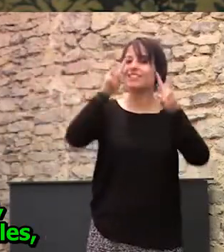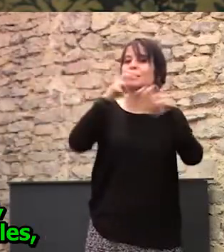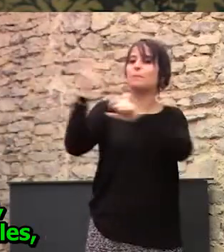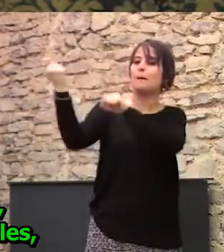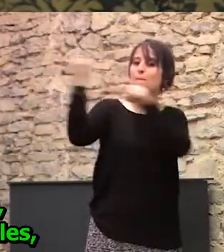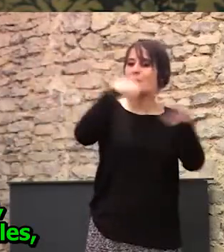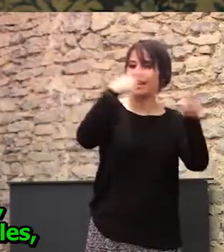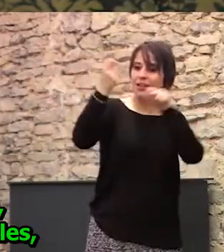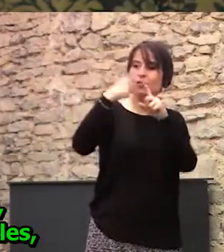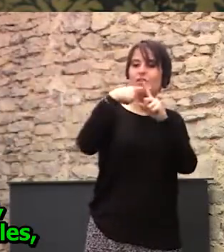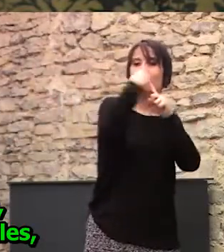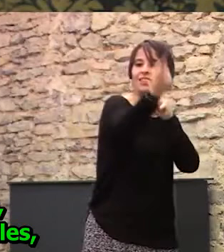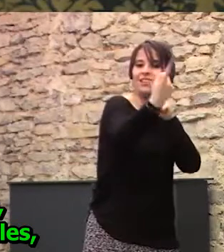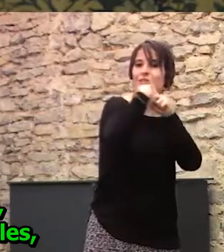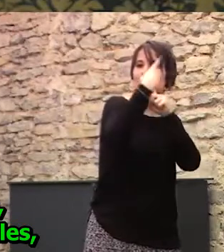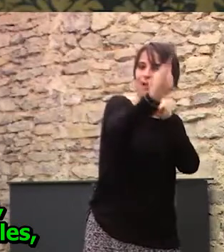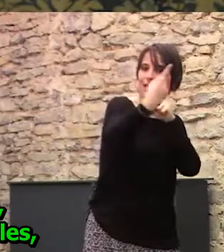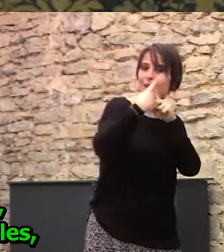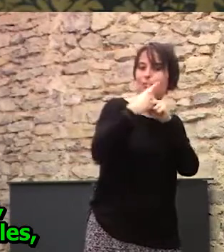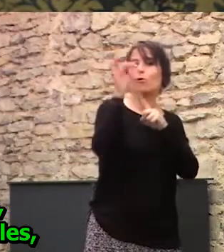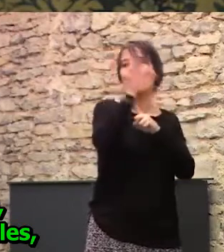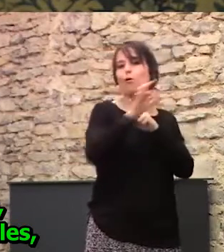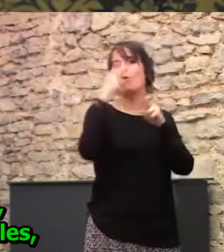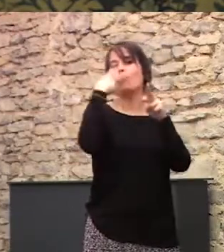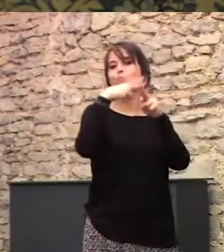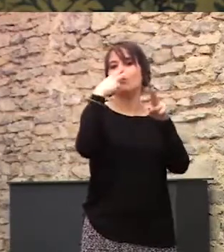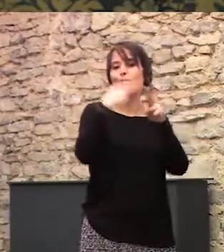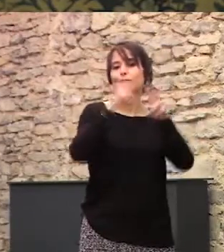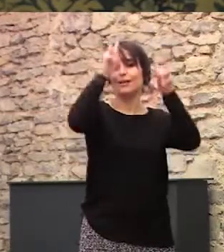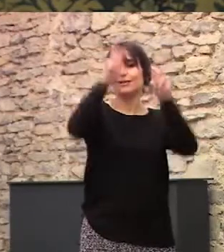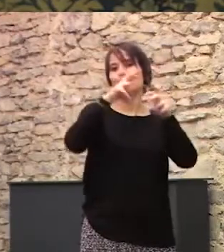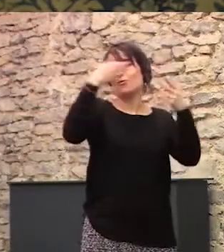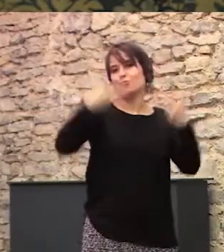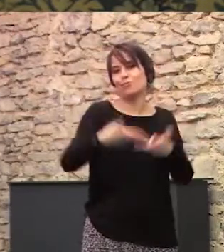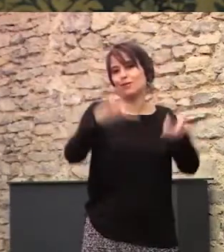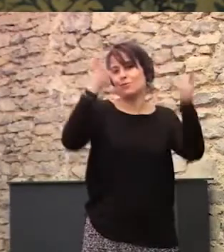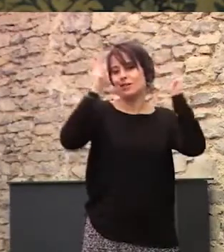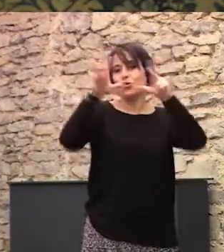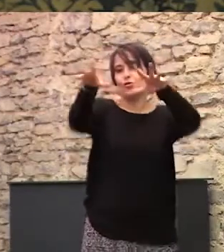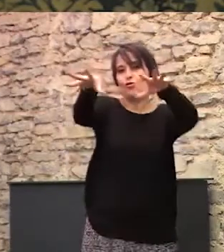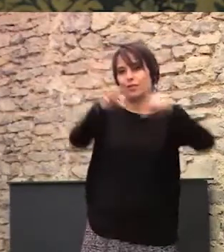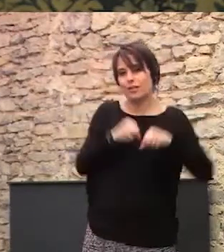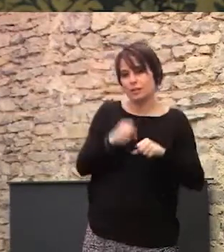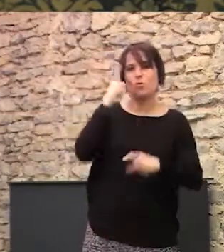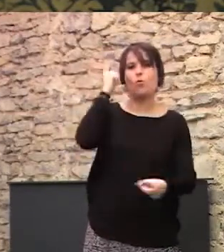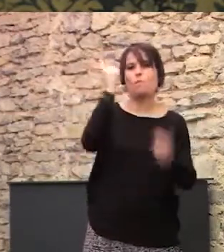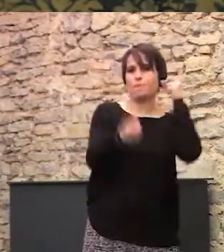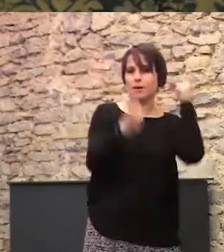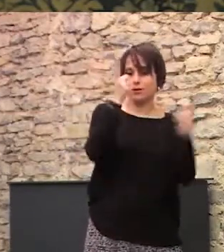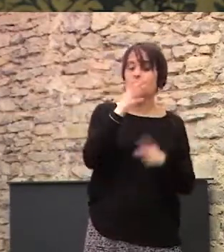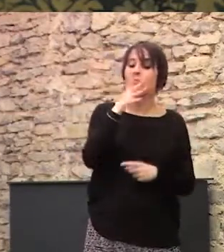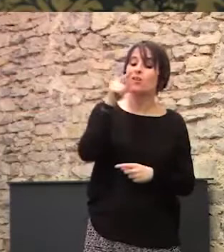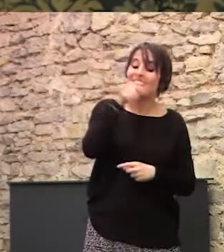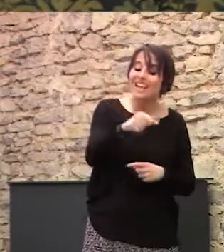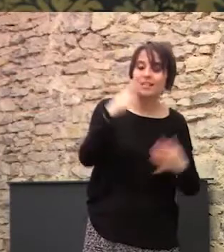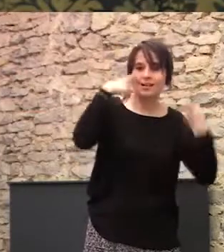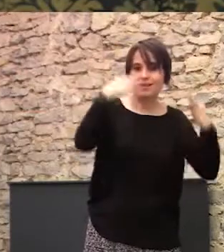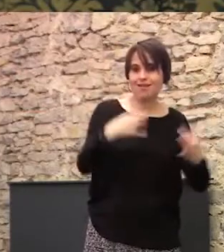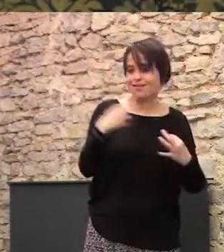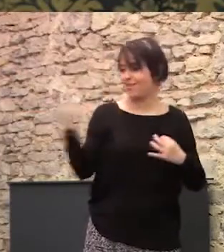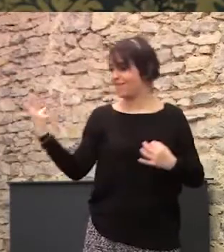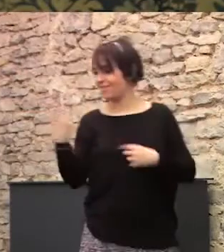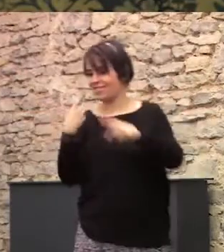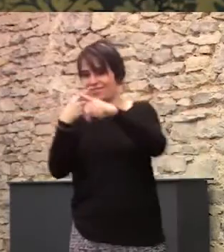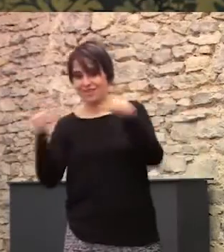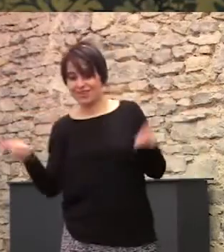los desplazamientos y las políticas neoliberales, el colonialismo y el imperialismo, porque esa es su realidad. Ellas no